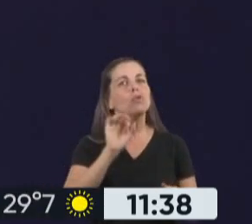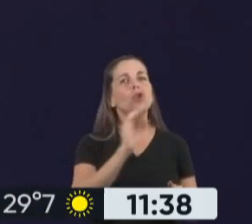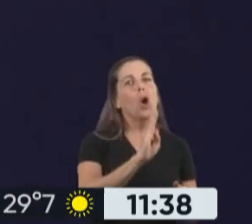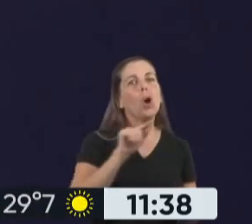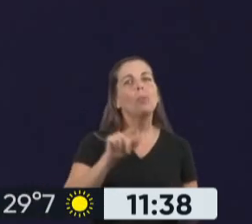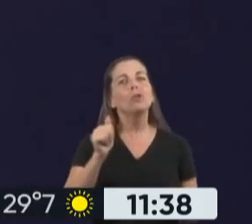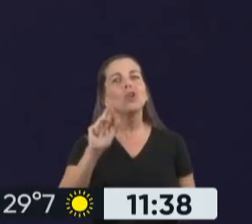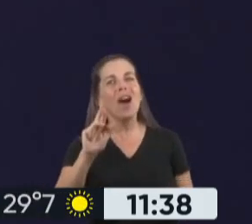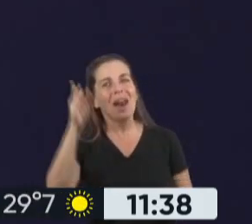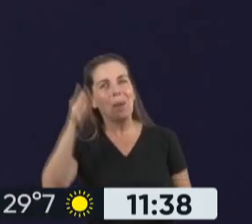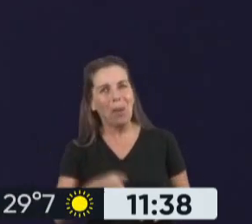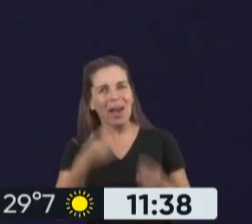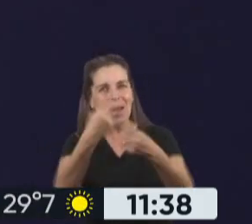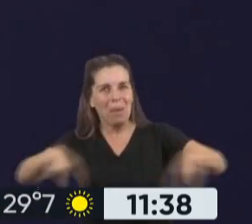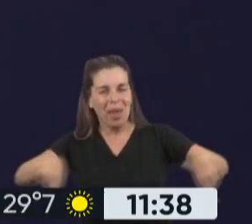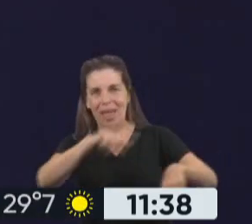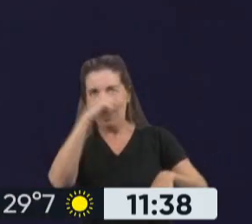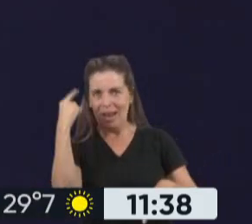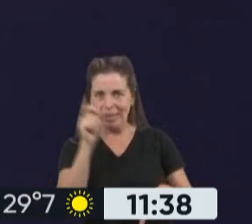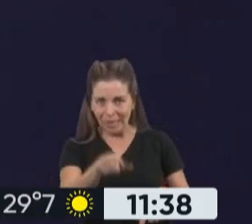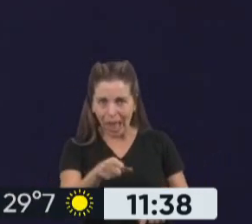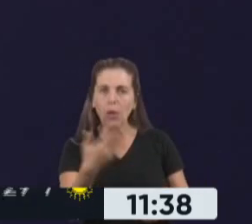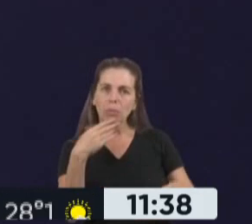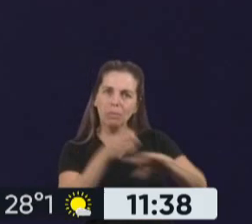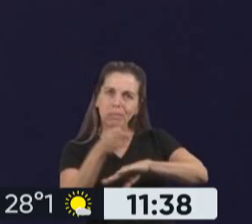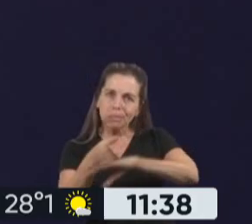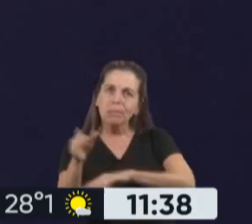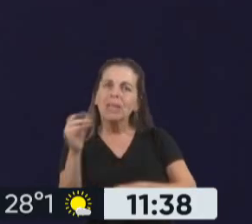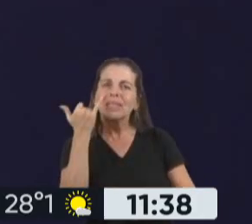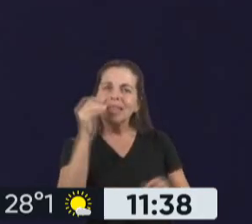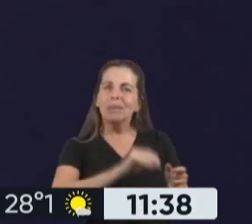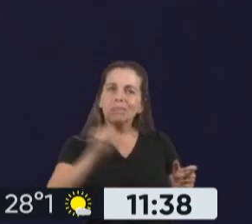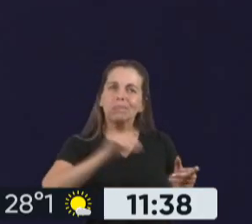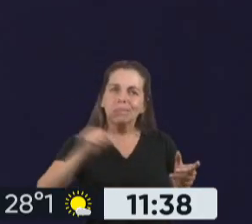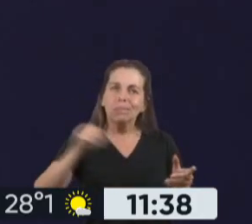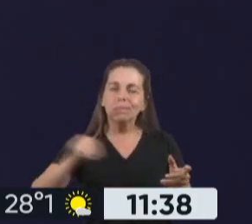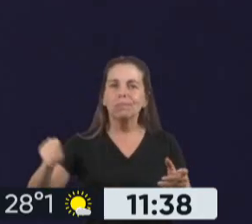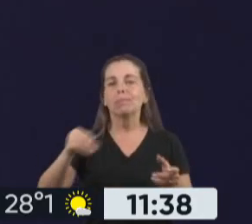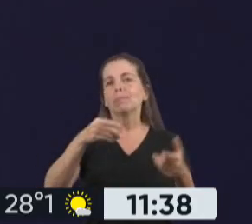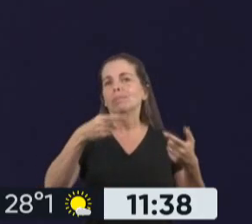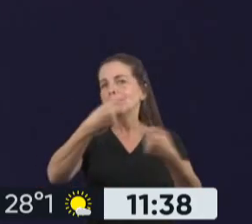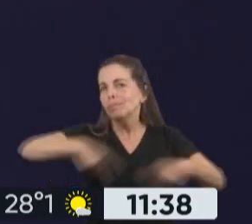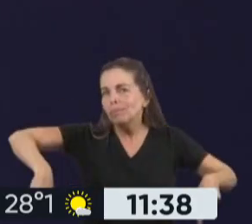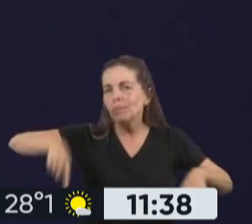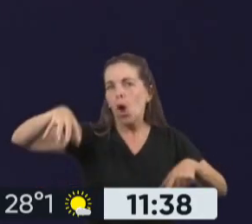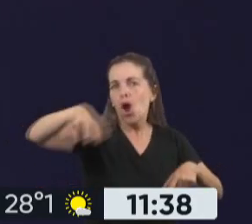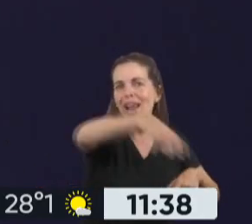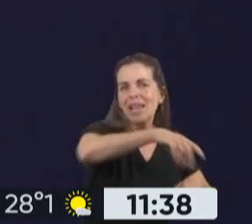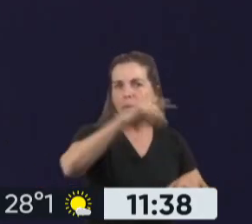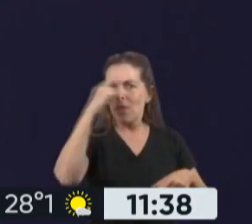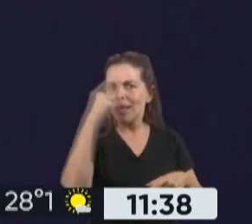argentina.gov.ar/bienes del Estado. Bueno, ahí se empezaron a publicar todos los bienes que están subutilizados o suponen un